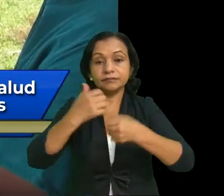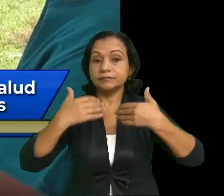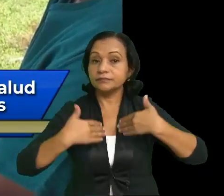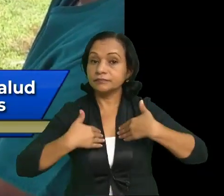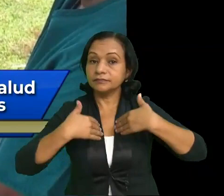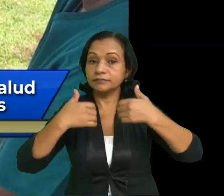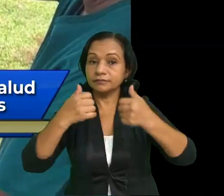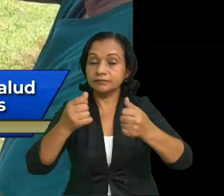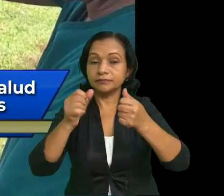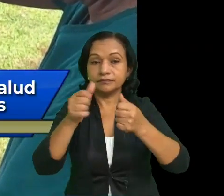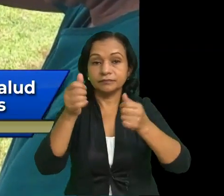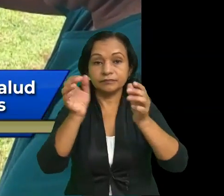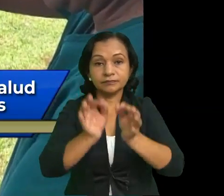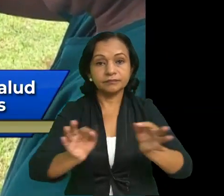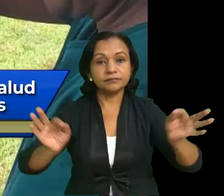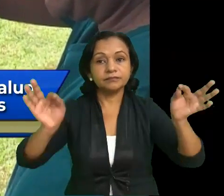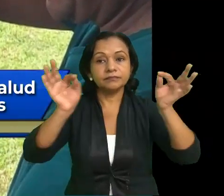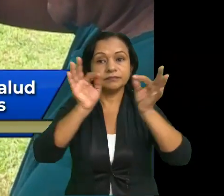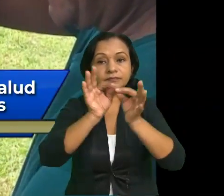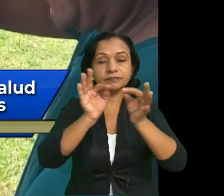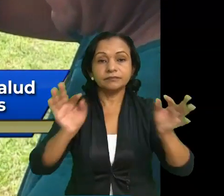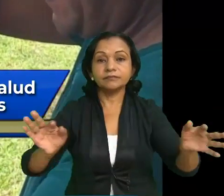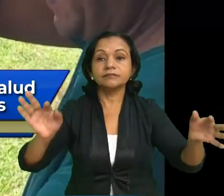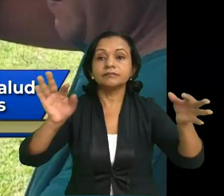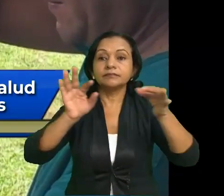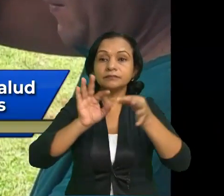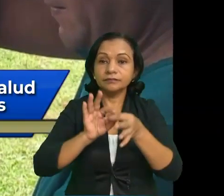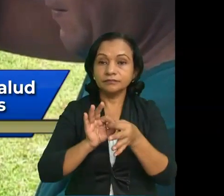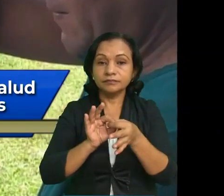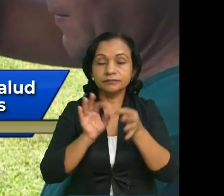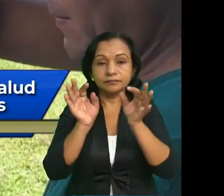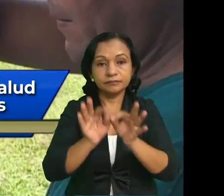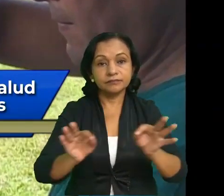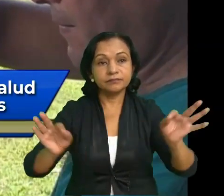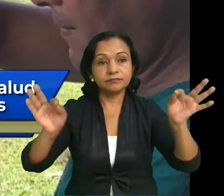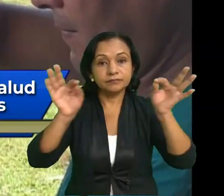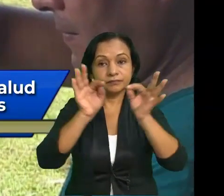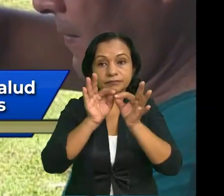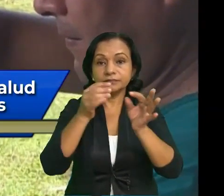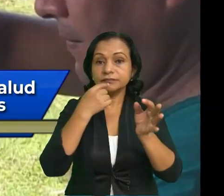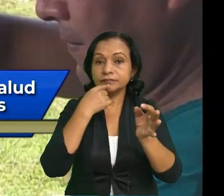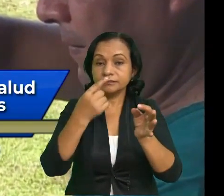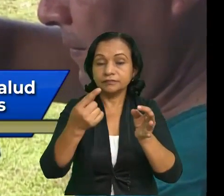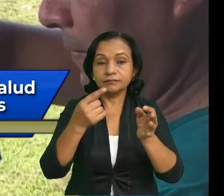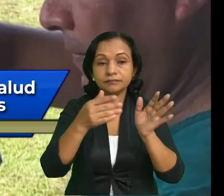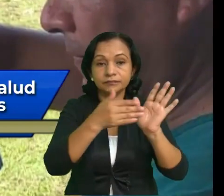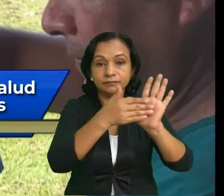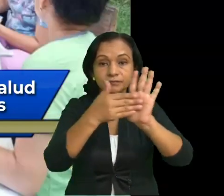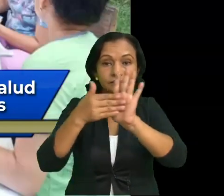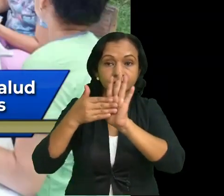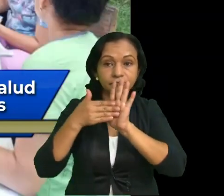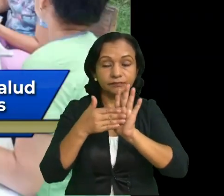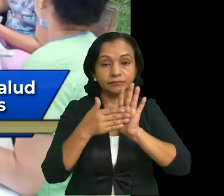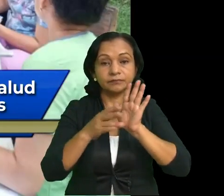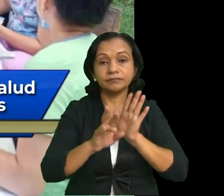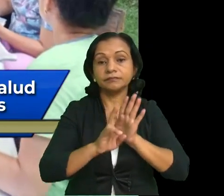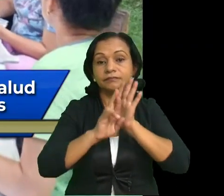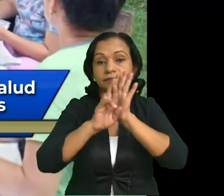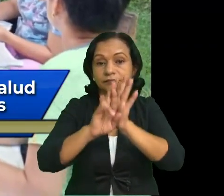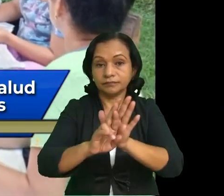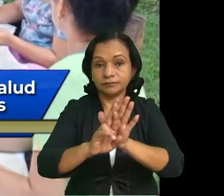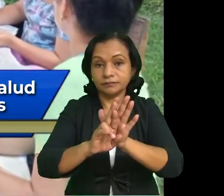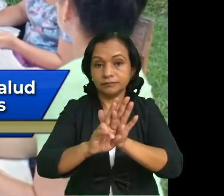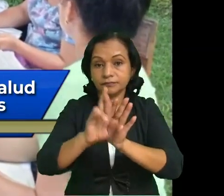y lo otro importante que te decía o sea a la par y creo que es importante recalcar sí sí que nuestro modelo dar respuesta a las situaciones